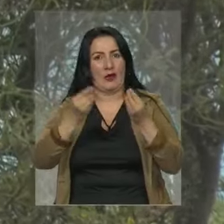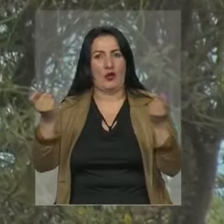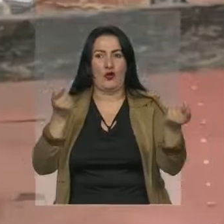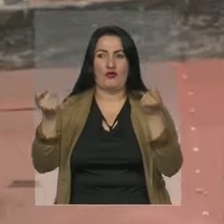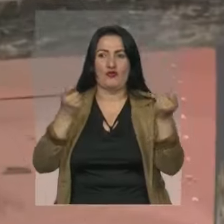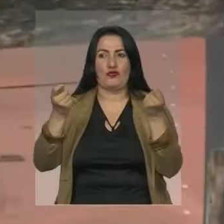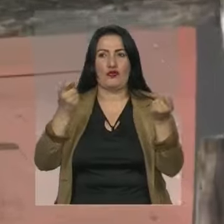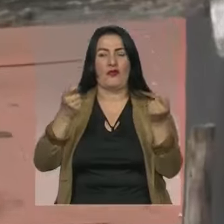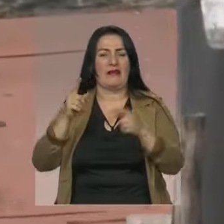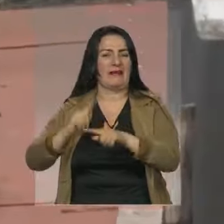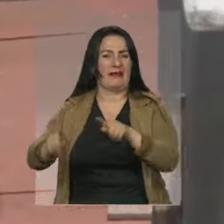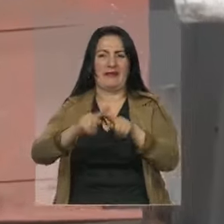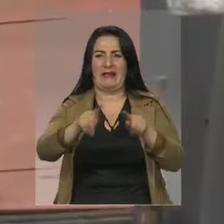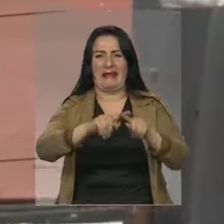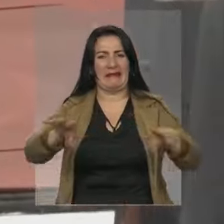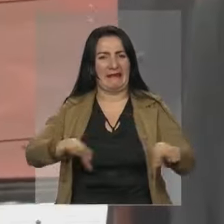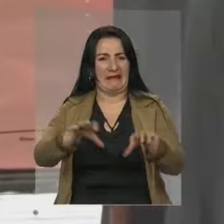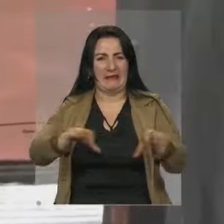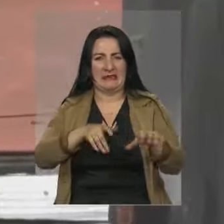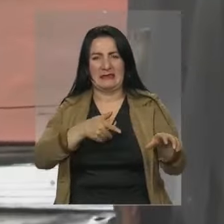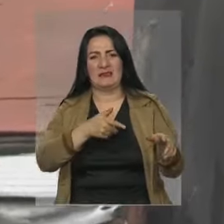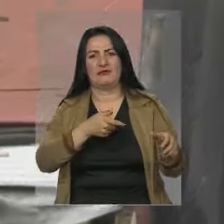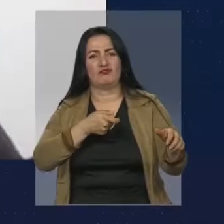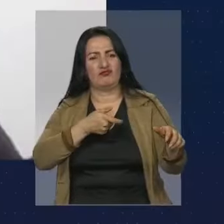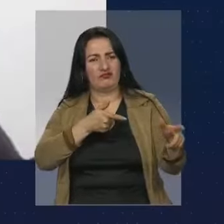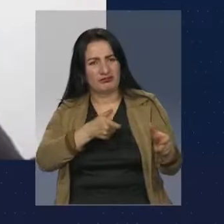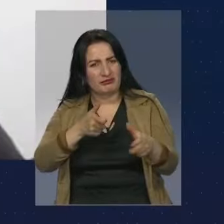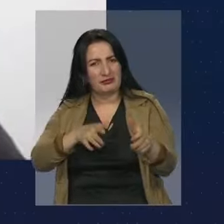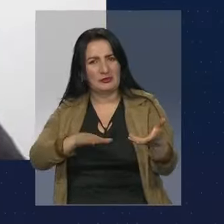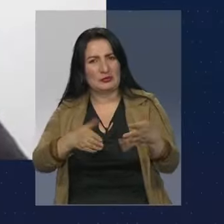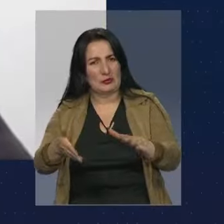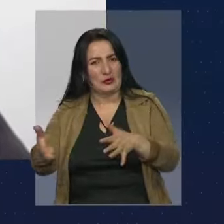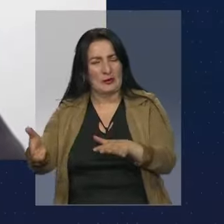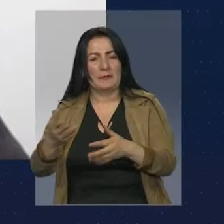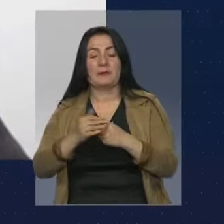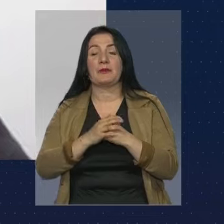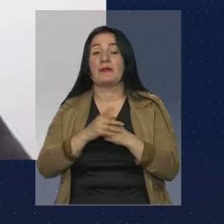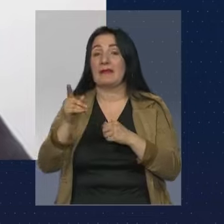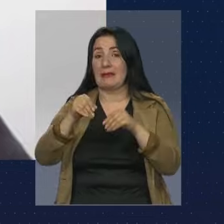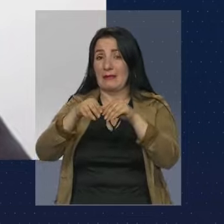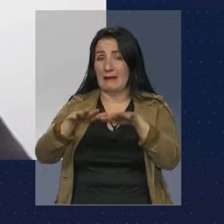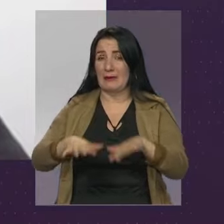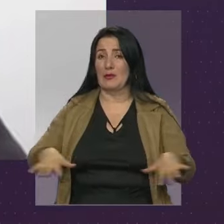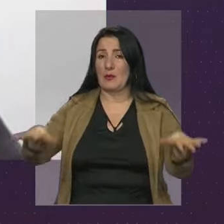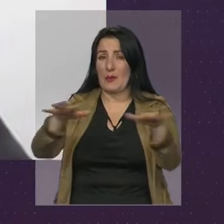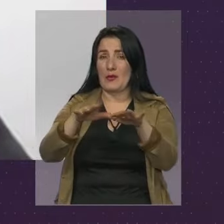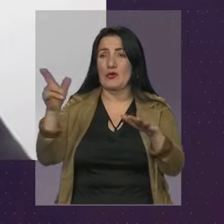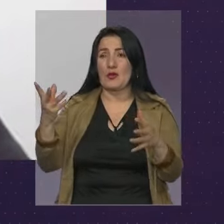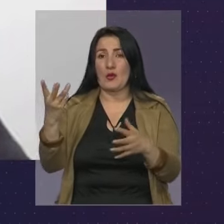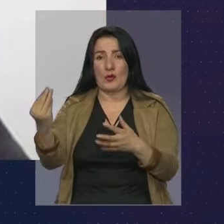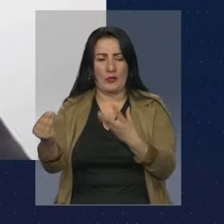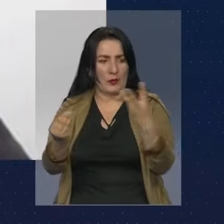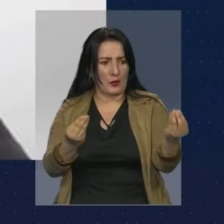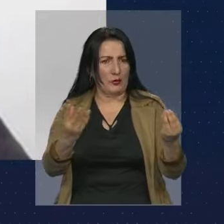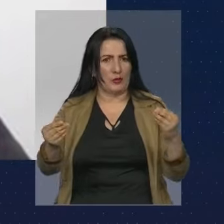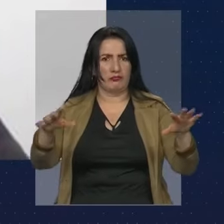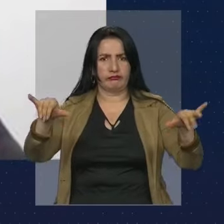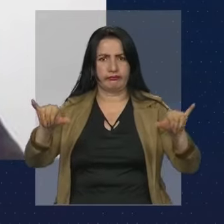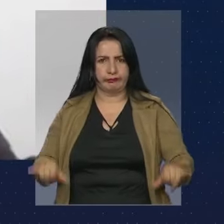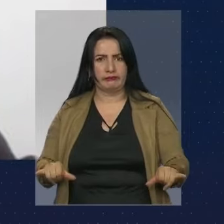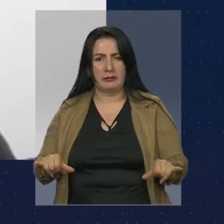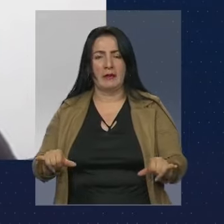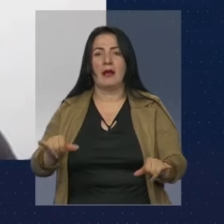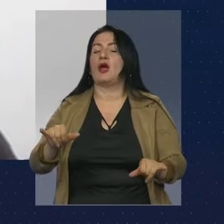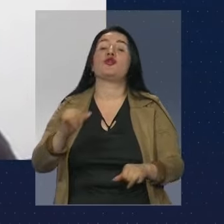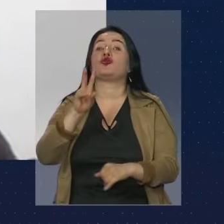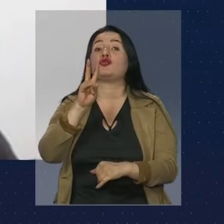control para cometer diferentes delitos. ¿Qué ha llevado a que en estos territorios estos grupos se puedan asentar? Y tal vez dos